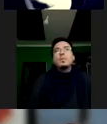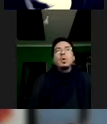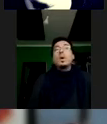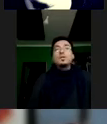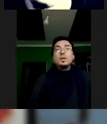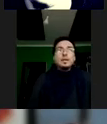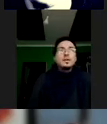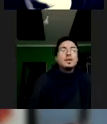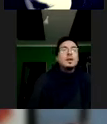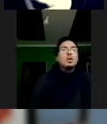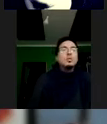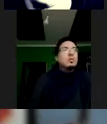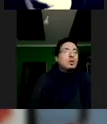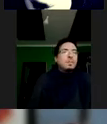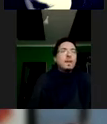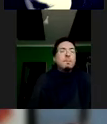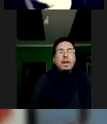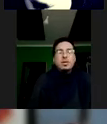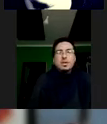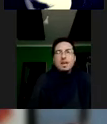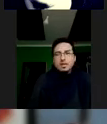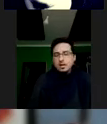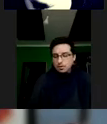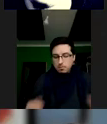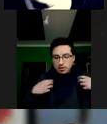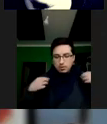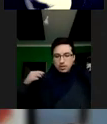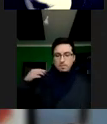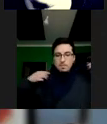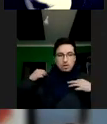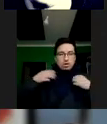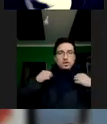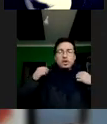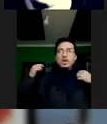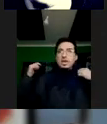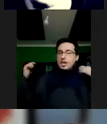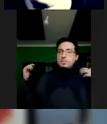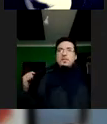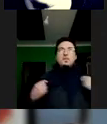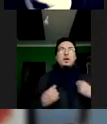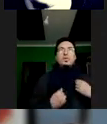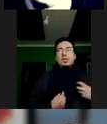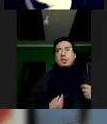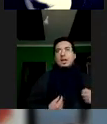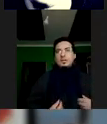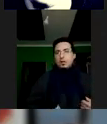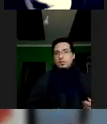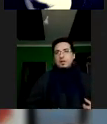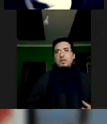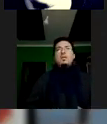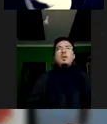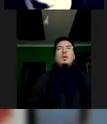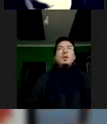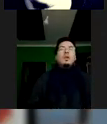4. ¿Cuáles son estas? Número 1, planos de planta, que es el plano que ustedes más conocen y que yo les he presentado durante casi todo el